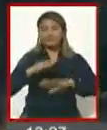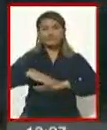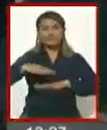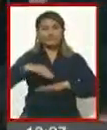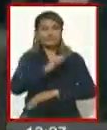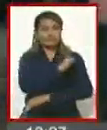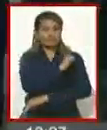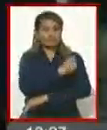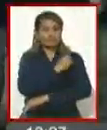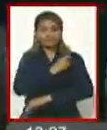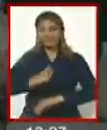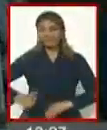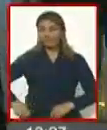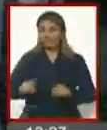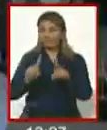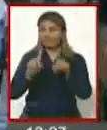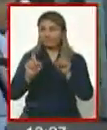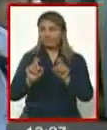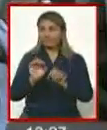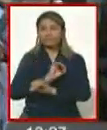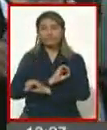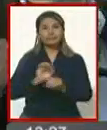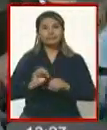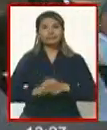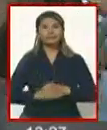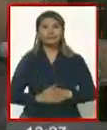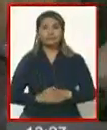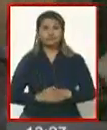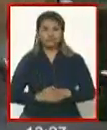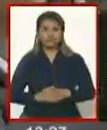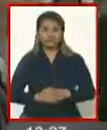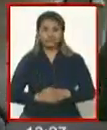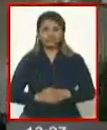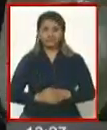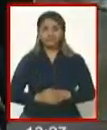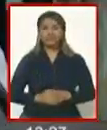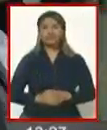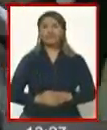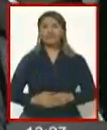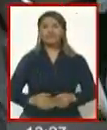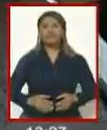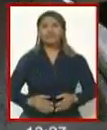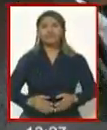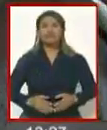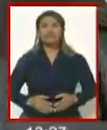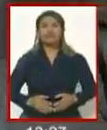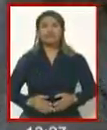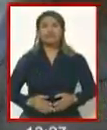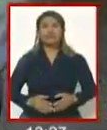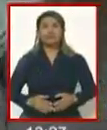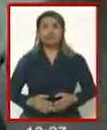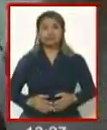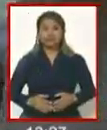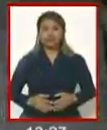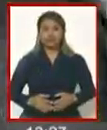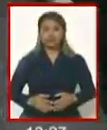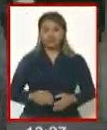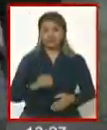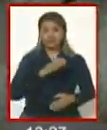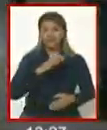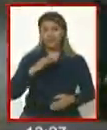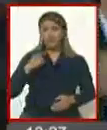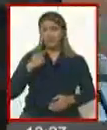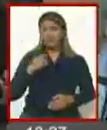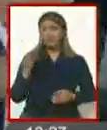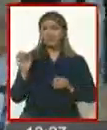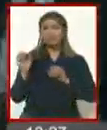por autoridades de la gobernación? En absoluto, más al contrario, el gobernador ha llamado a la burla, el presidente del consejo